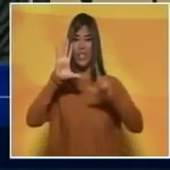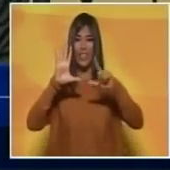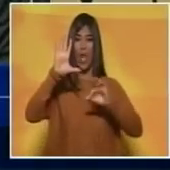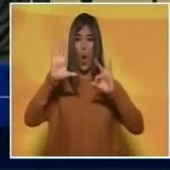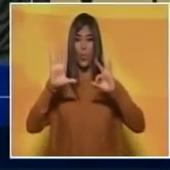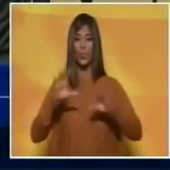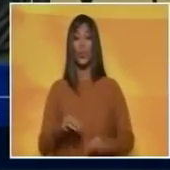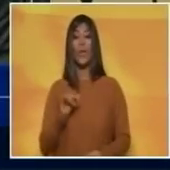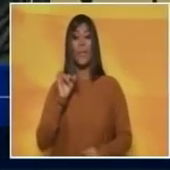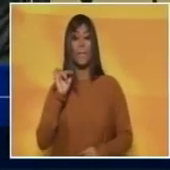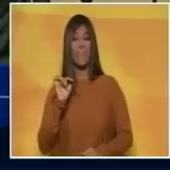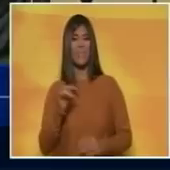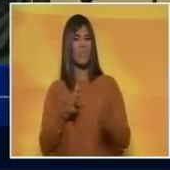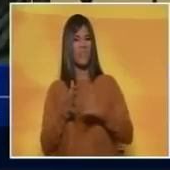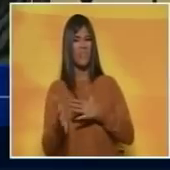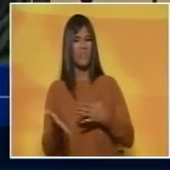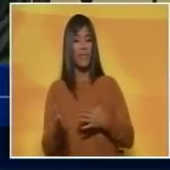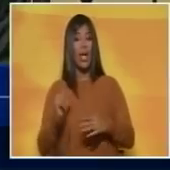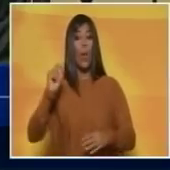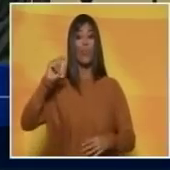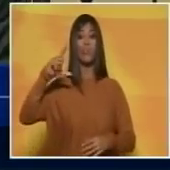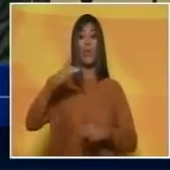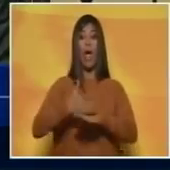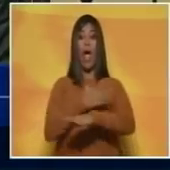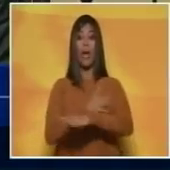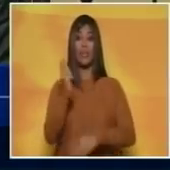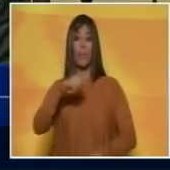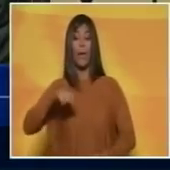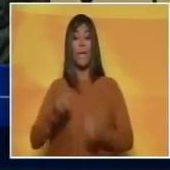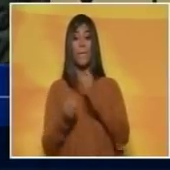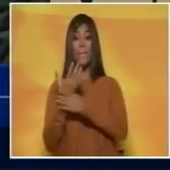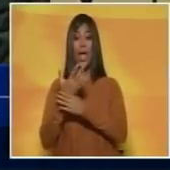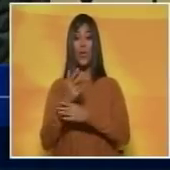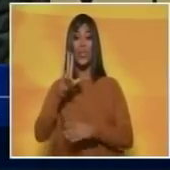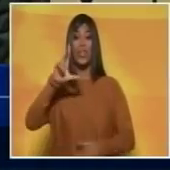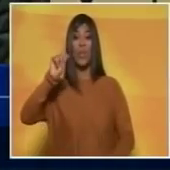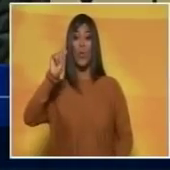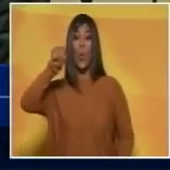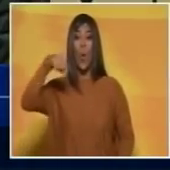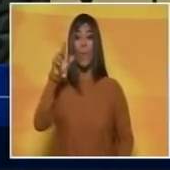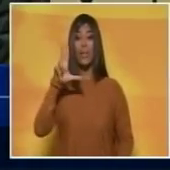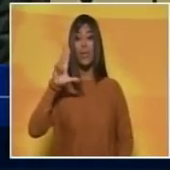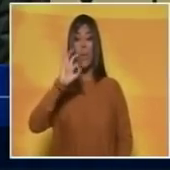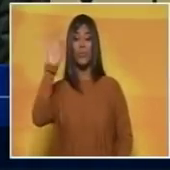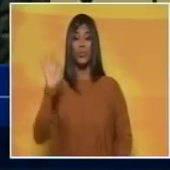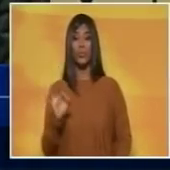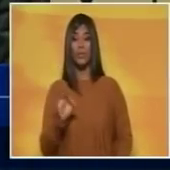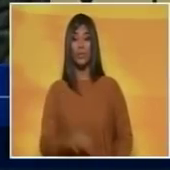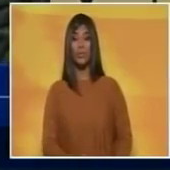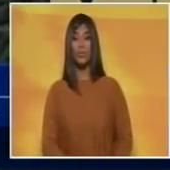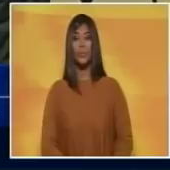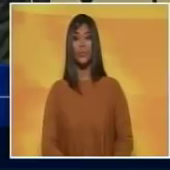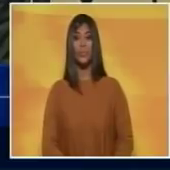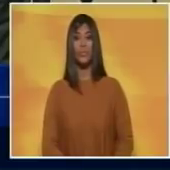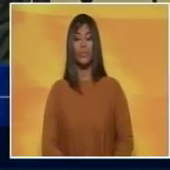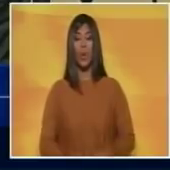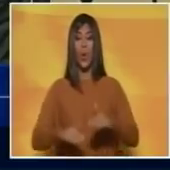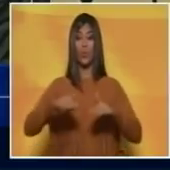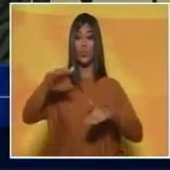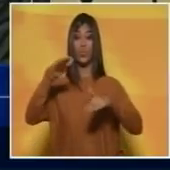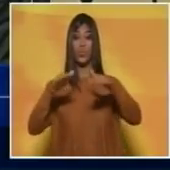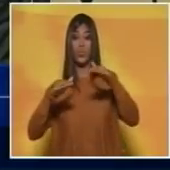458.430.278. Esto quiere decir que la inflación de mayo fue de 31,3%, la